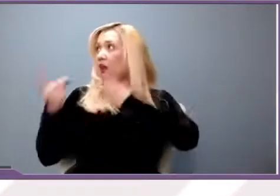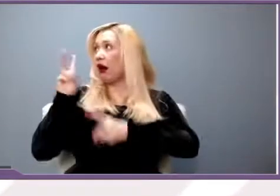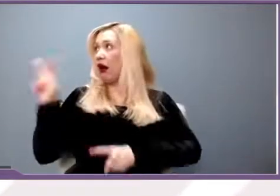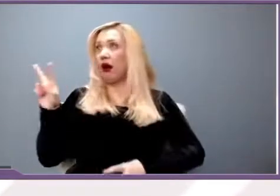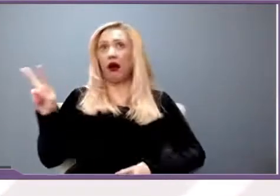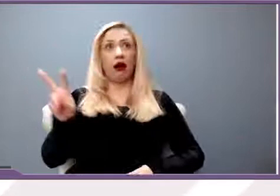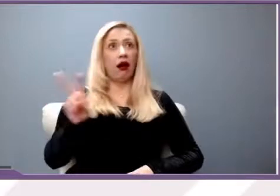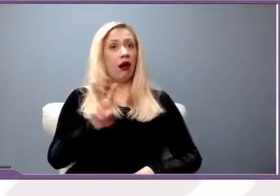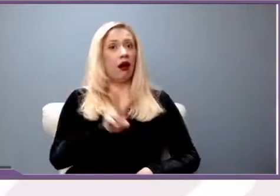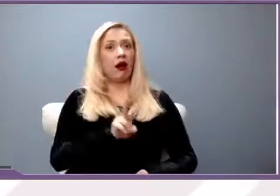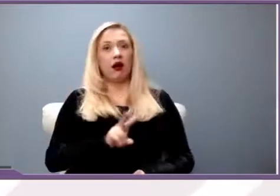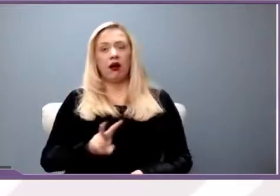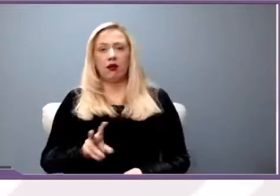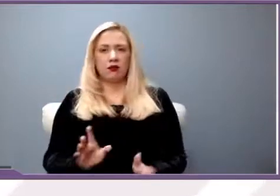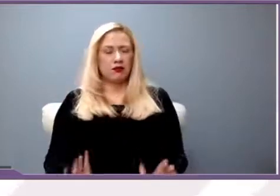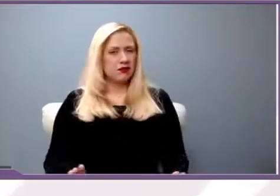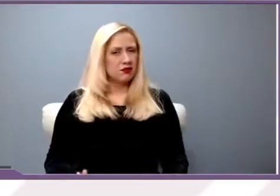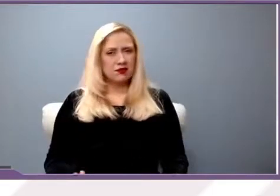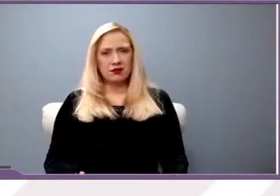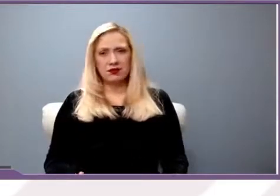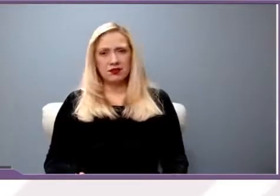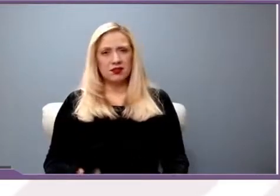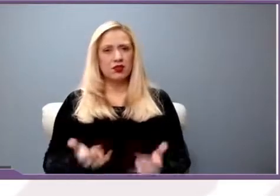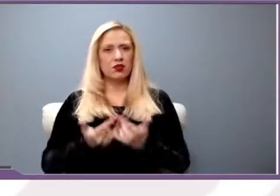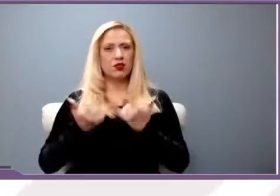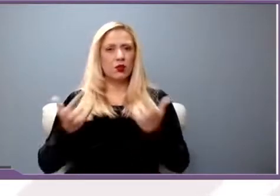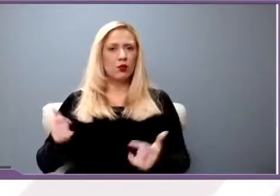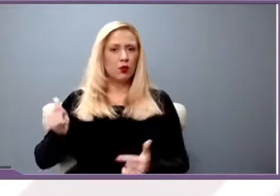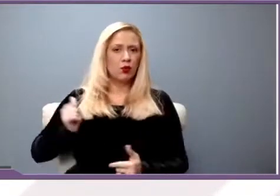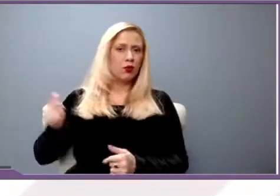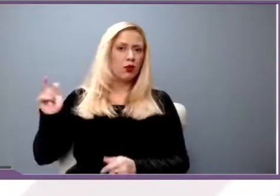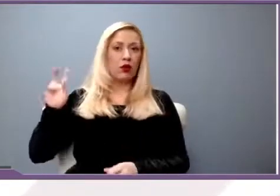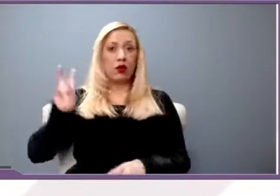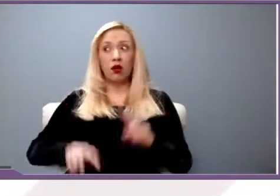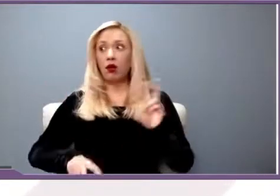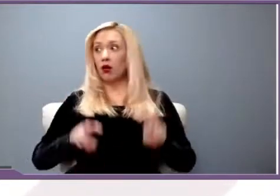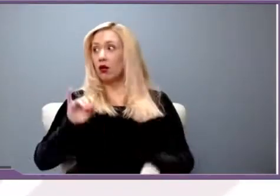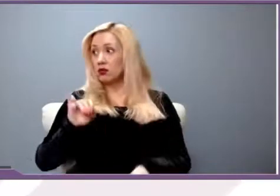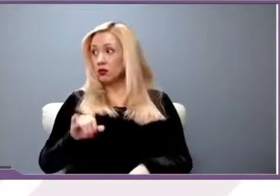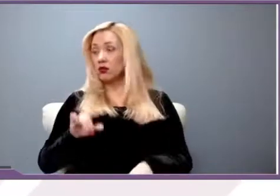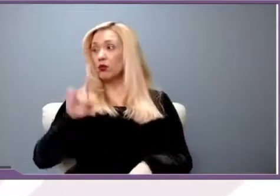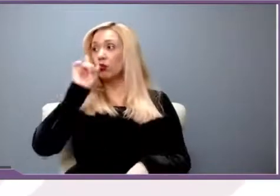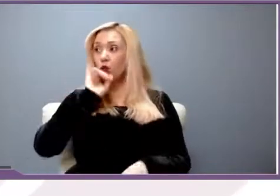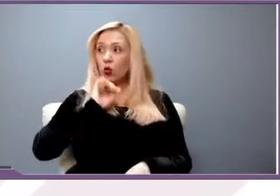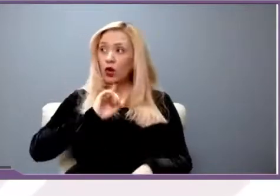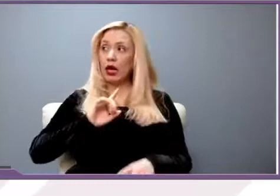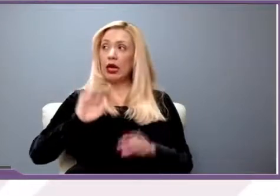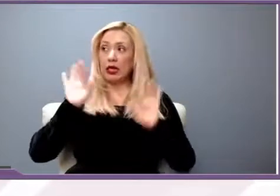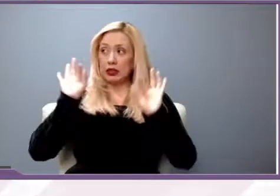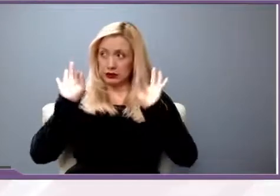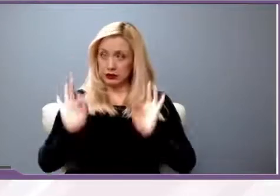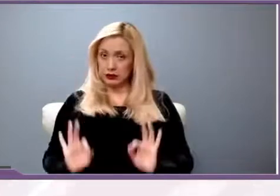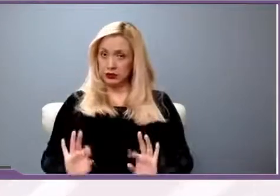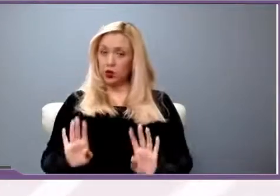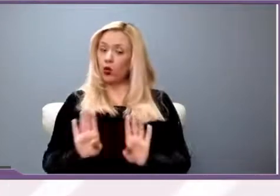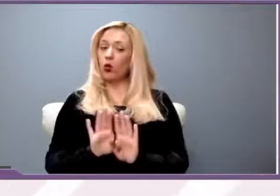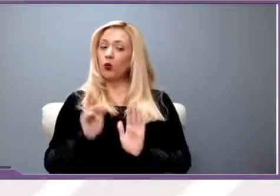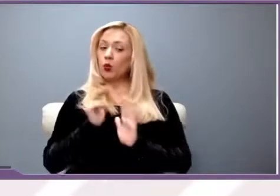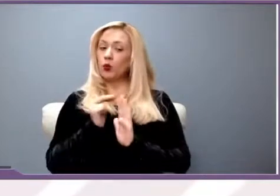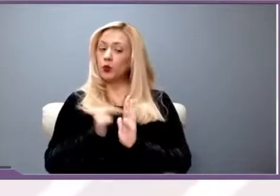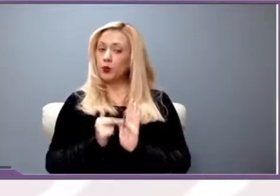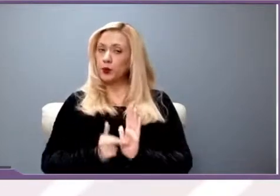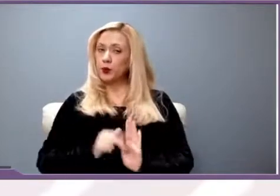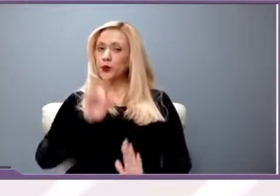nos contaron historias que aparentemente eran verdad sobre lo que era ser mujeres y cómo había que vivirse